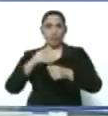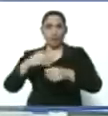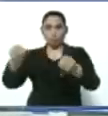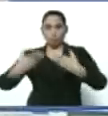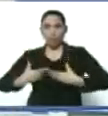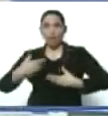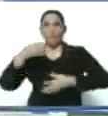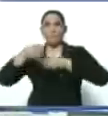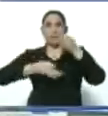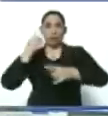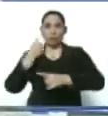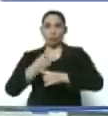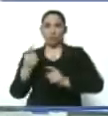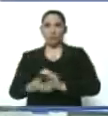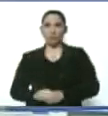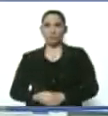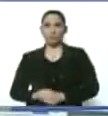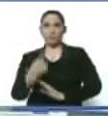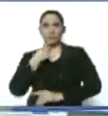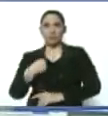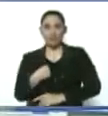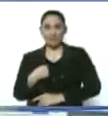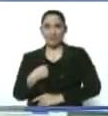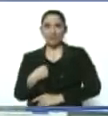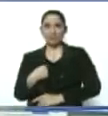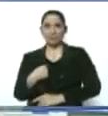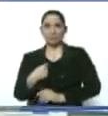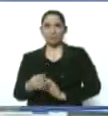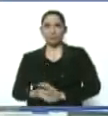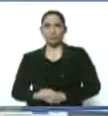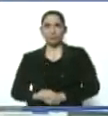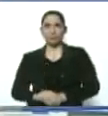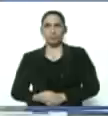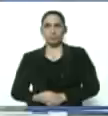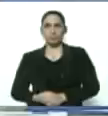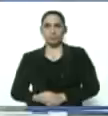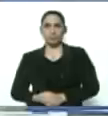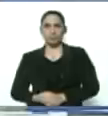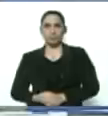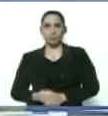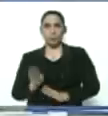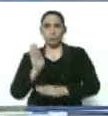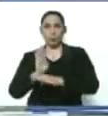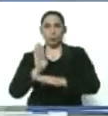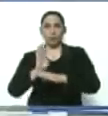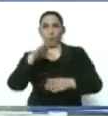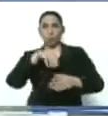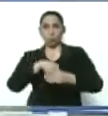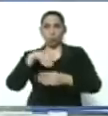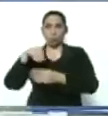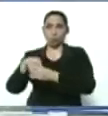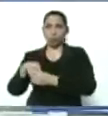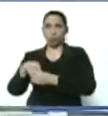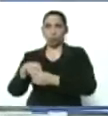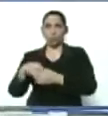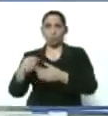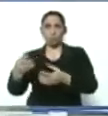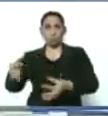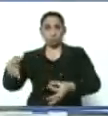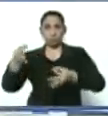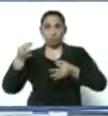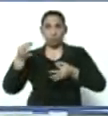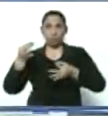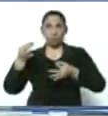explicarlos, que nos dicen que los cuidados de la cuarentena nos están arrojando